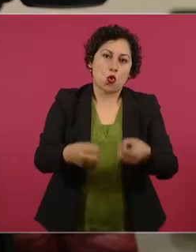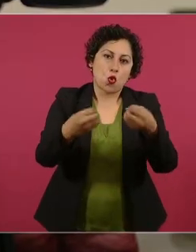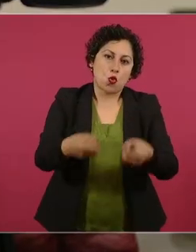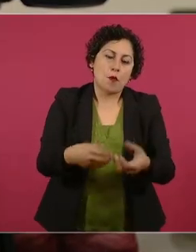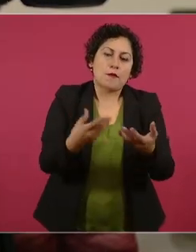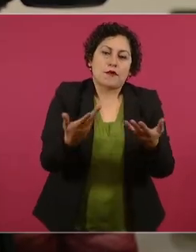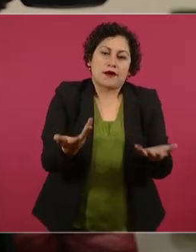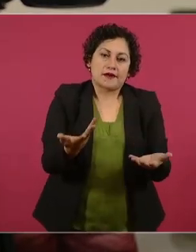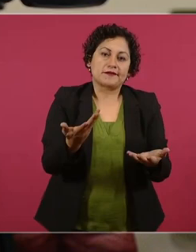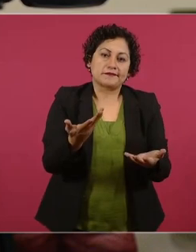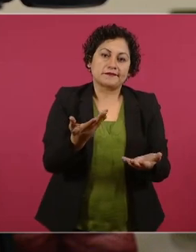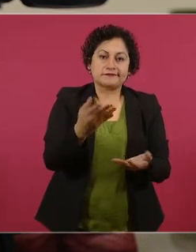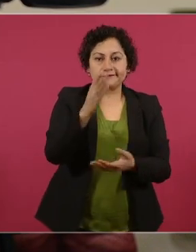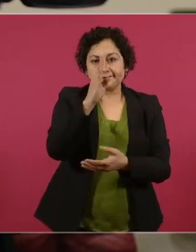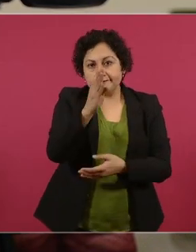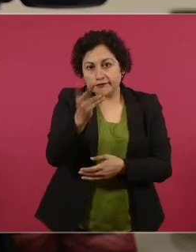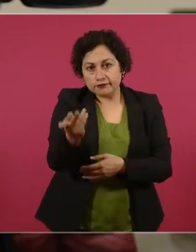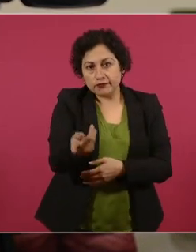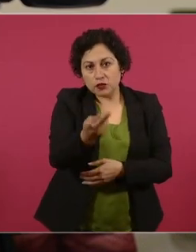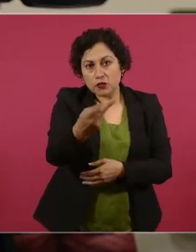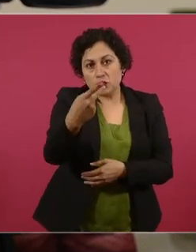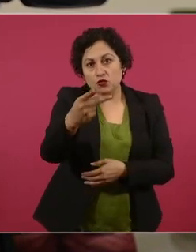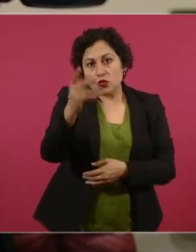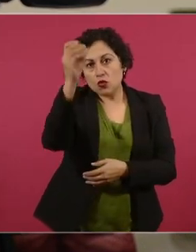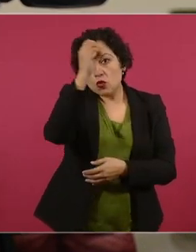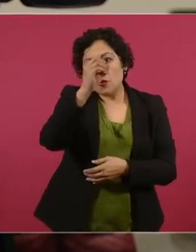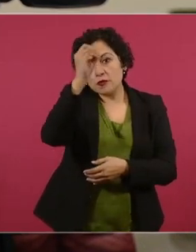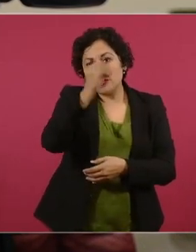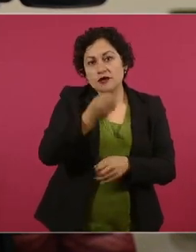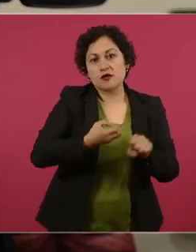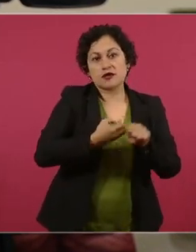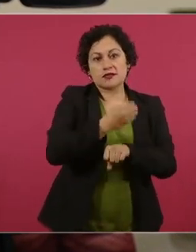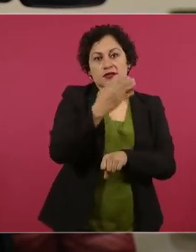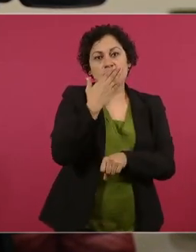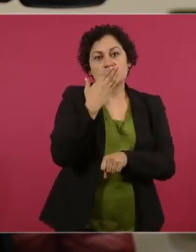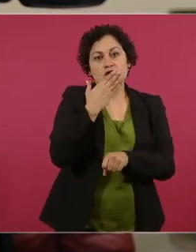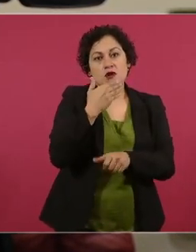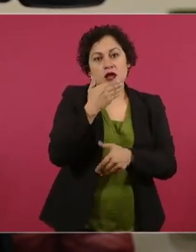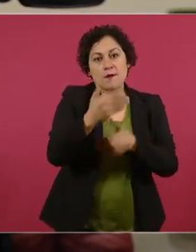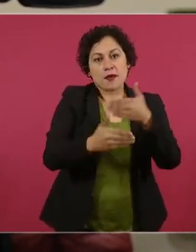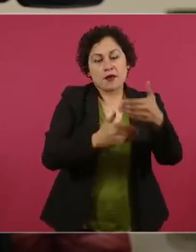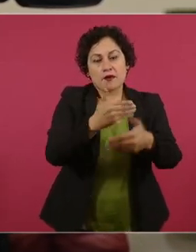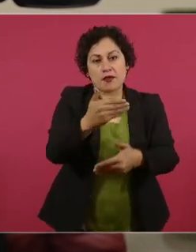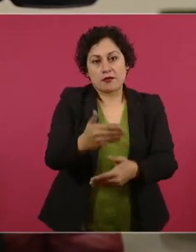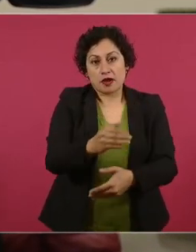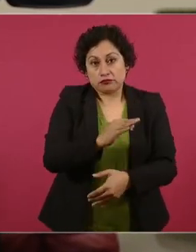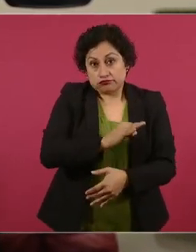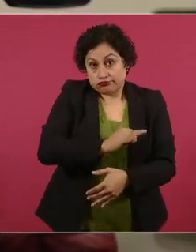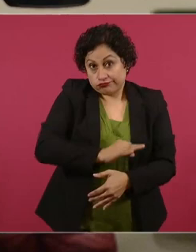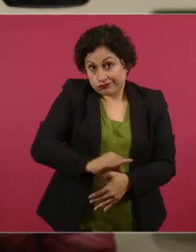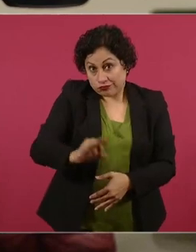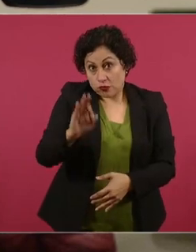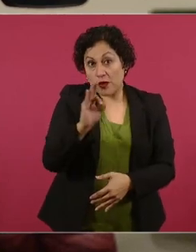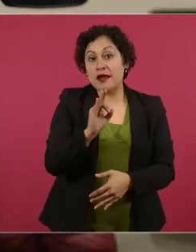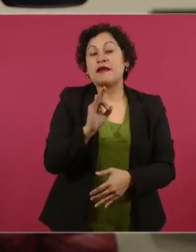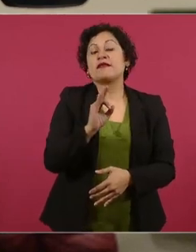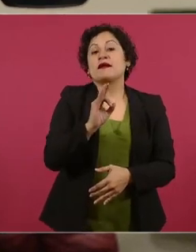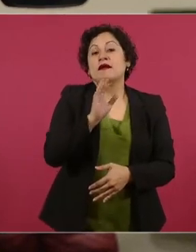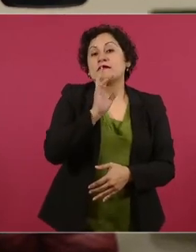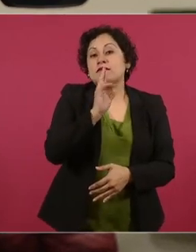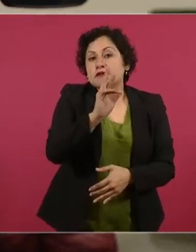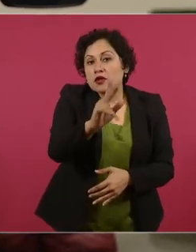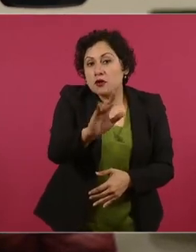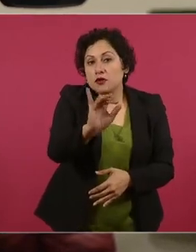esto, cómo ve los resultados que tenemos en Sonora, si cree que tengamos espacio para mejores resultados,